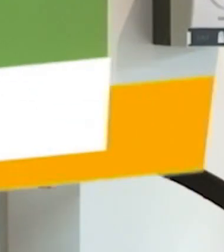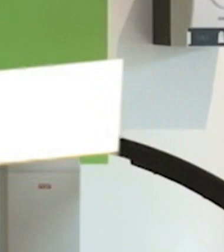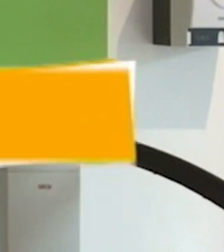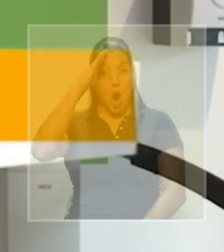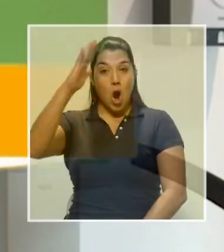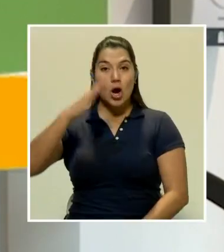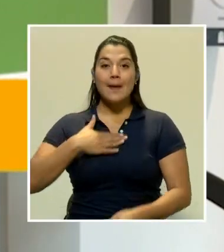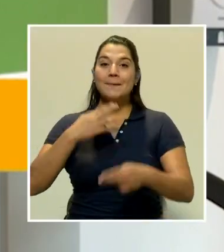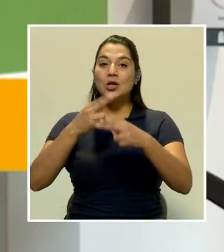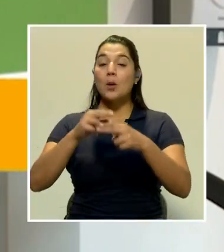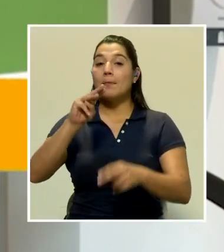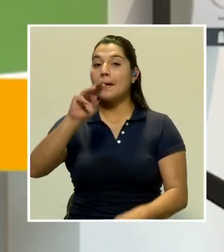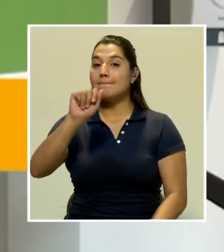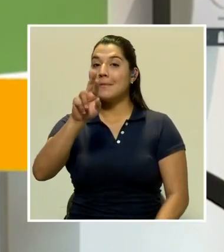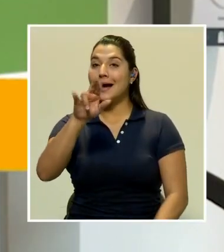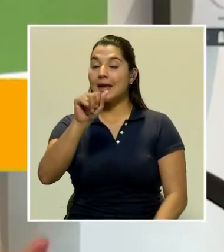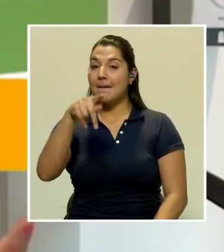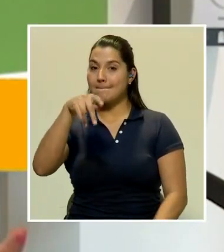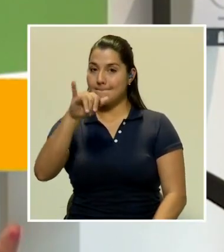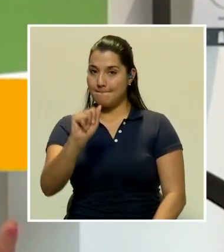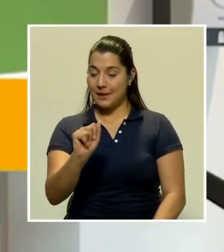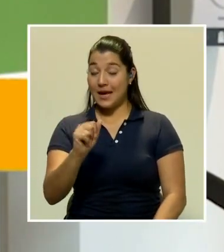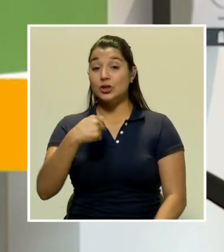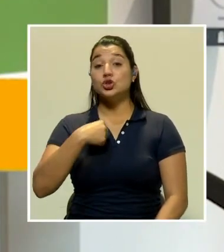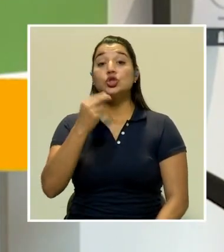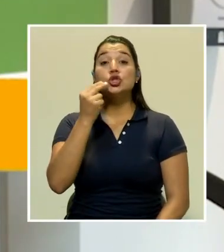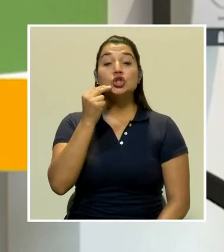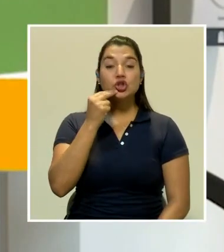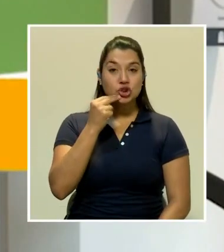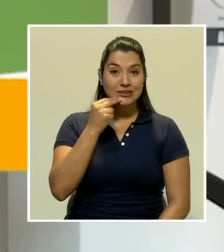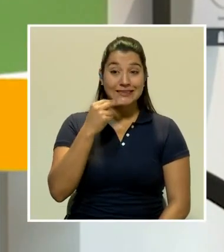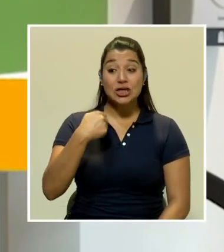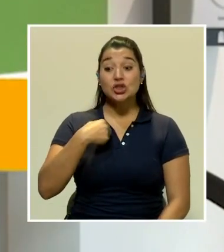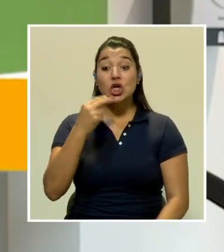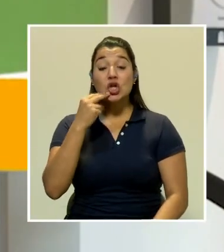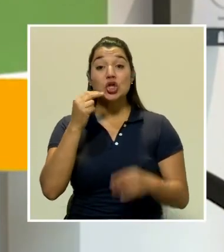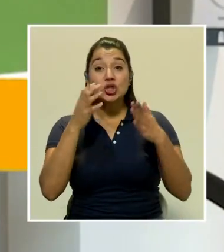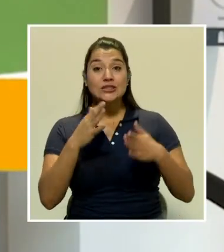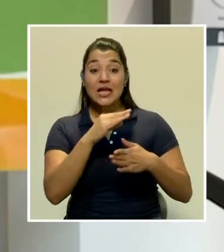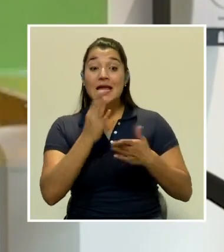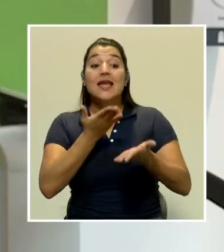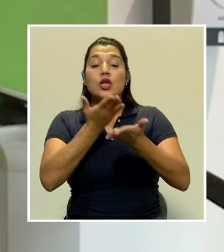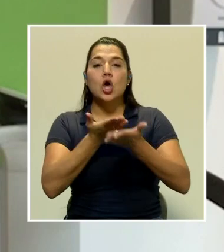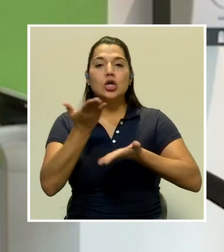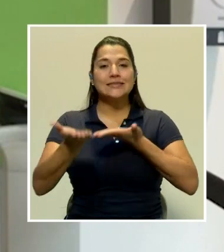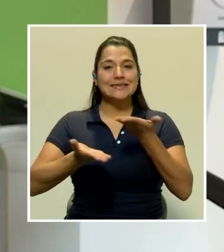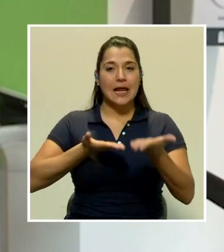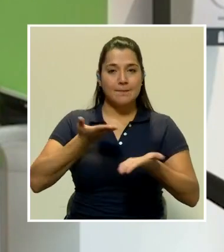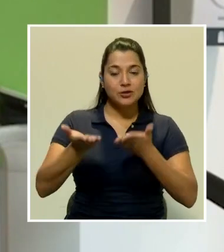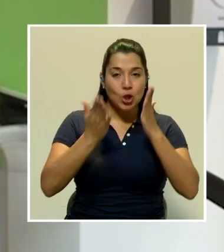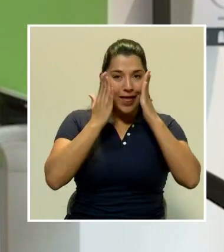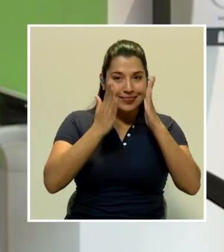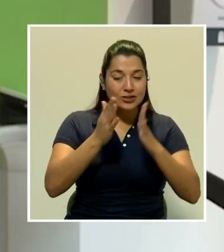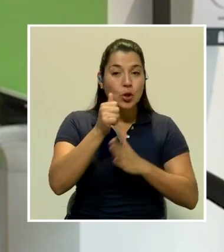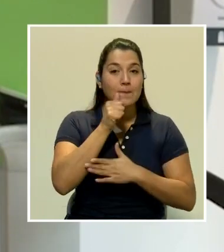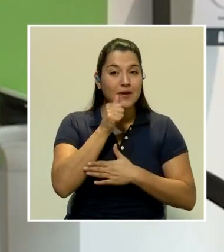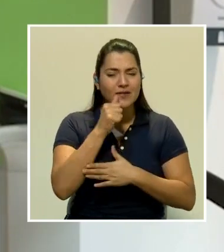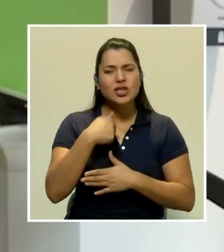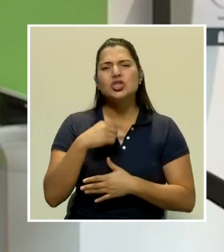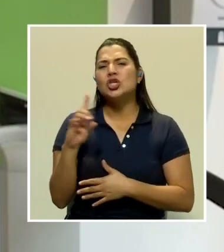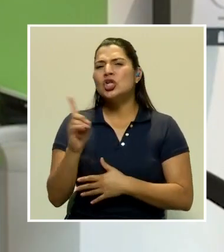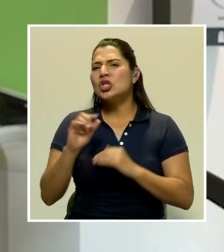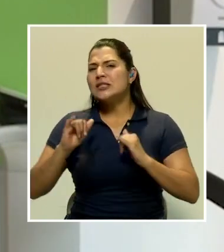Hola, mi nombre es María Pía Gutiérrez, nutricionista de Pía Nutrición. Soy nutricionista y ofrezco los servicios de consulta privada. Me